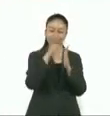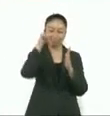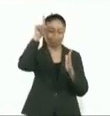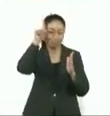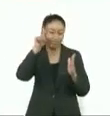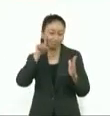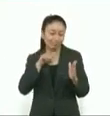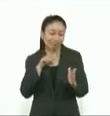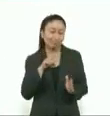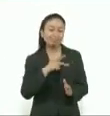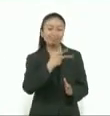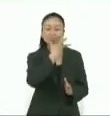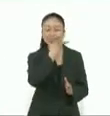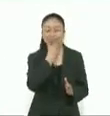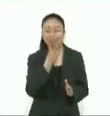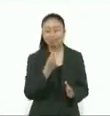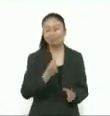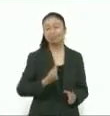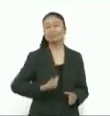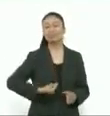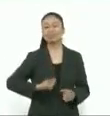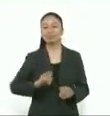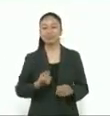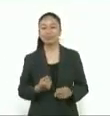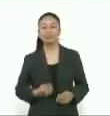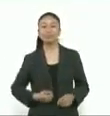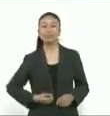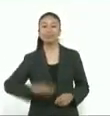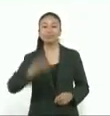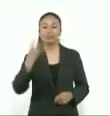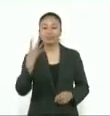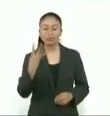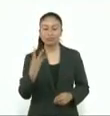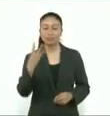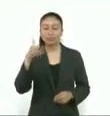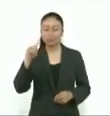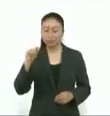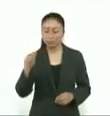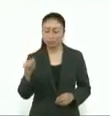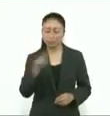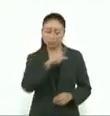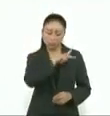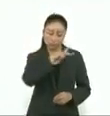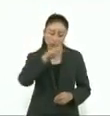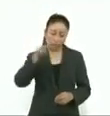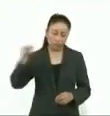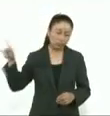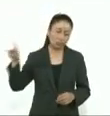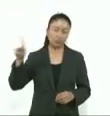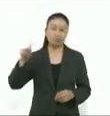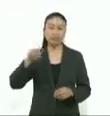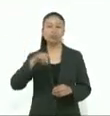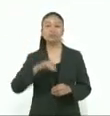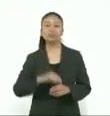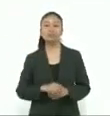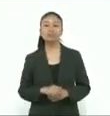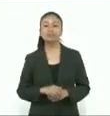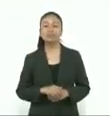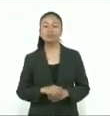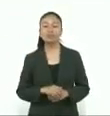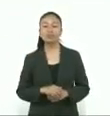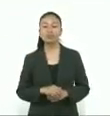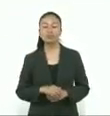y de mexicanos que estamos por la cuarta transformación de la vida pública de